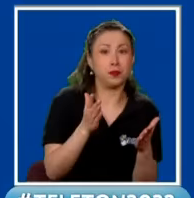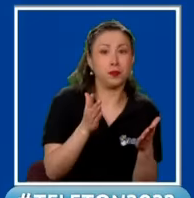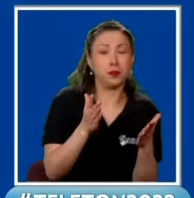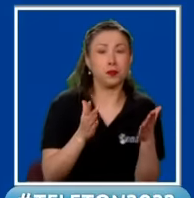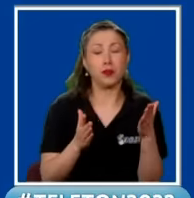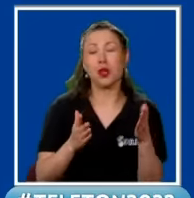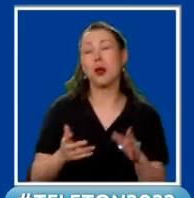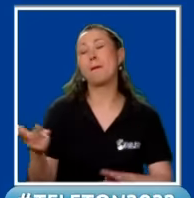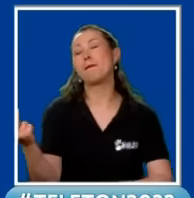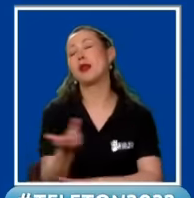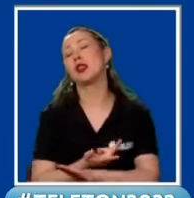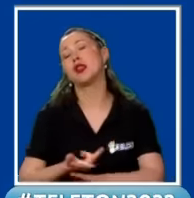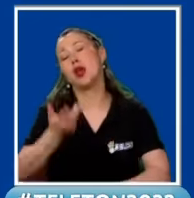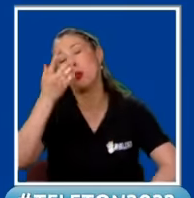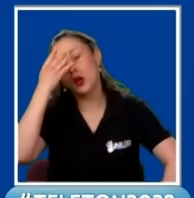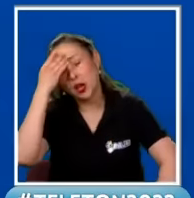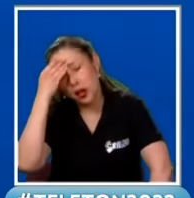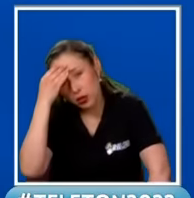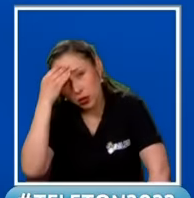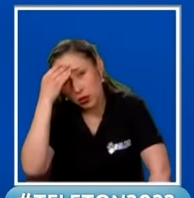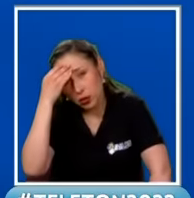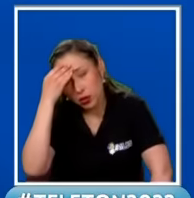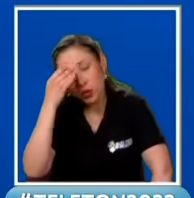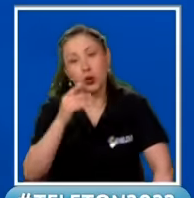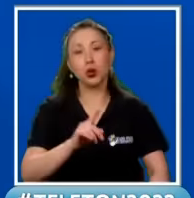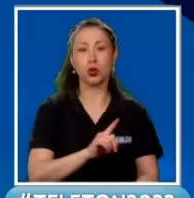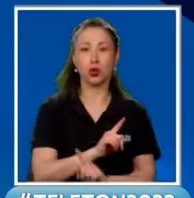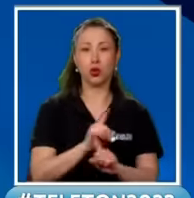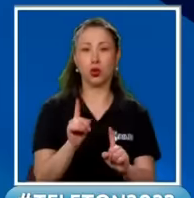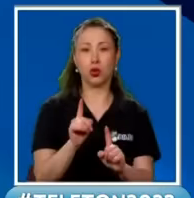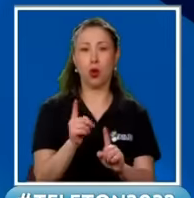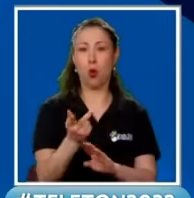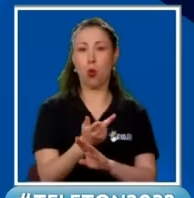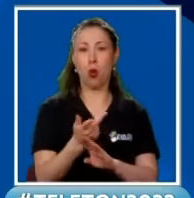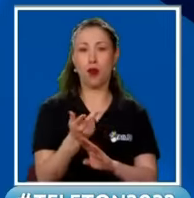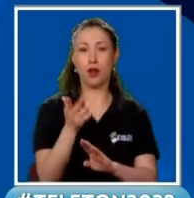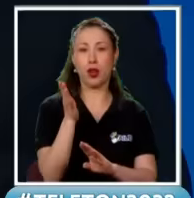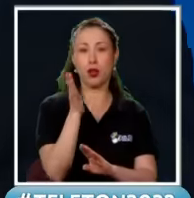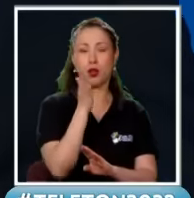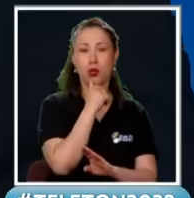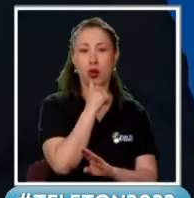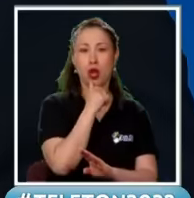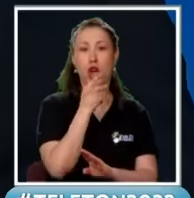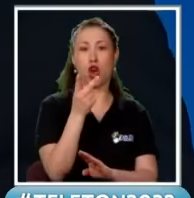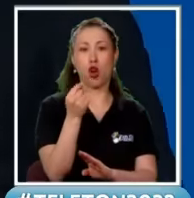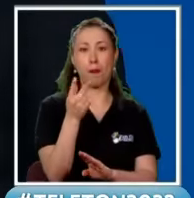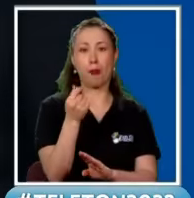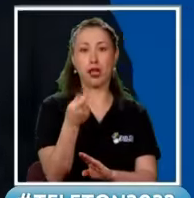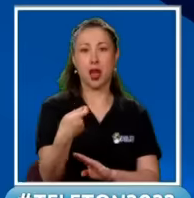Me estáis hueveando. No, yo no hueveo. Con plata baila el